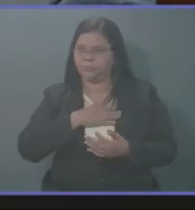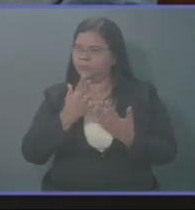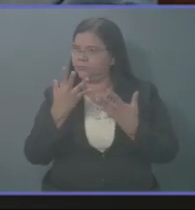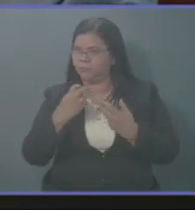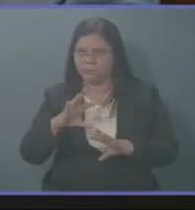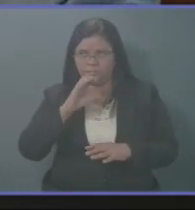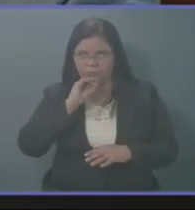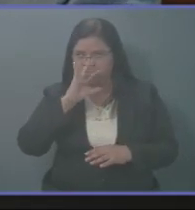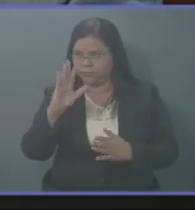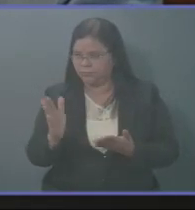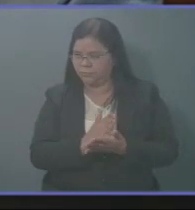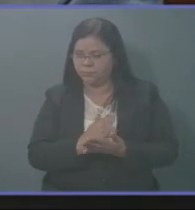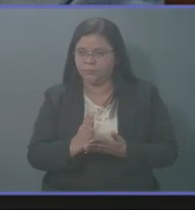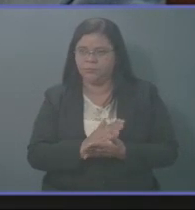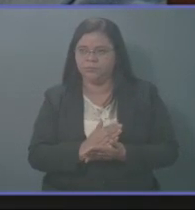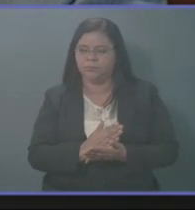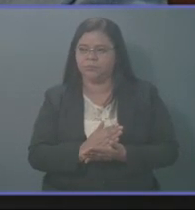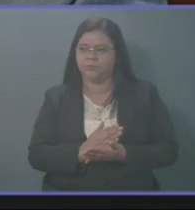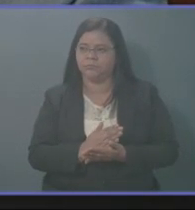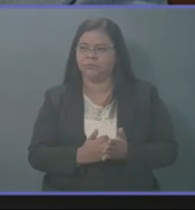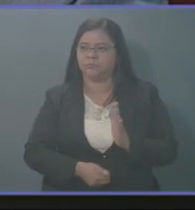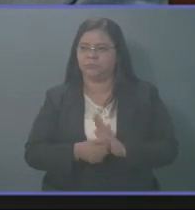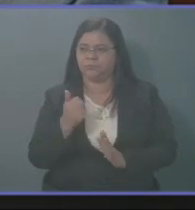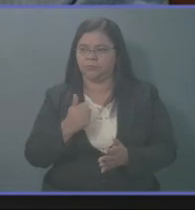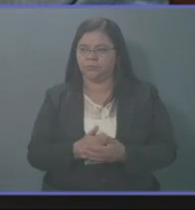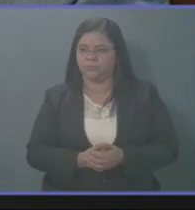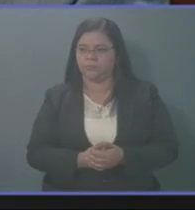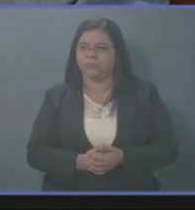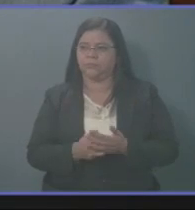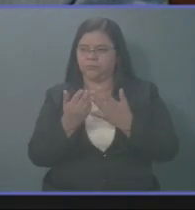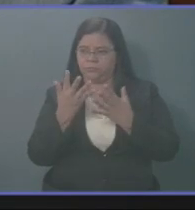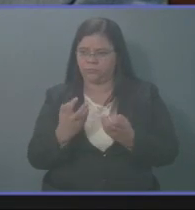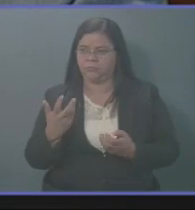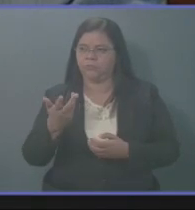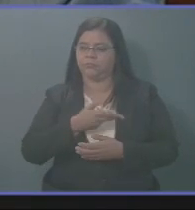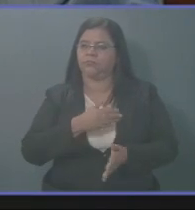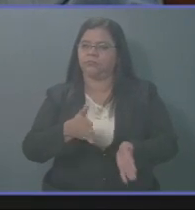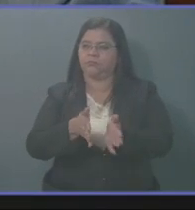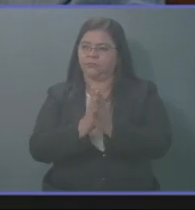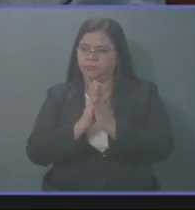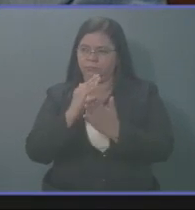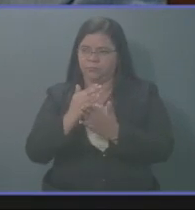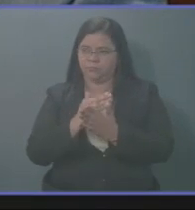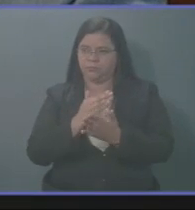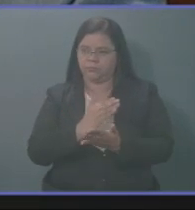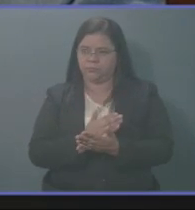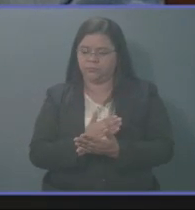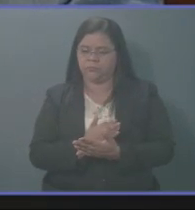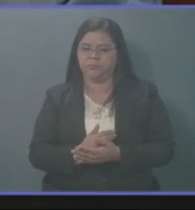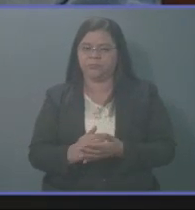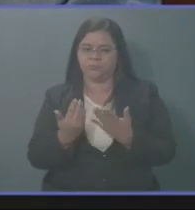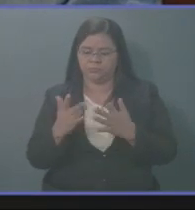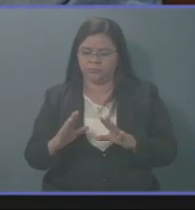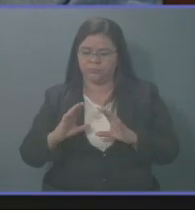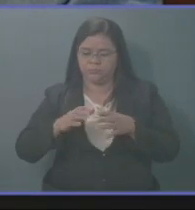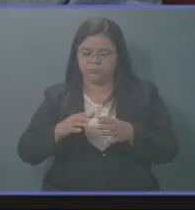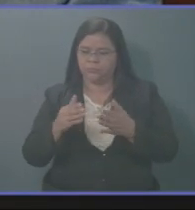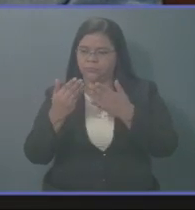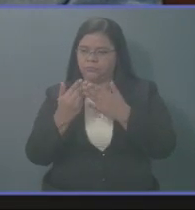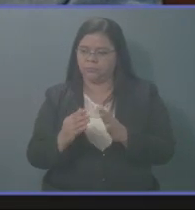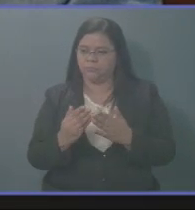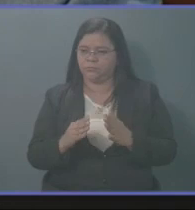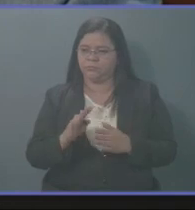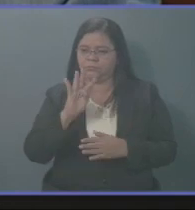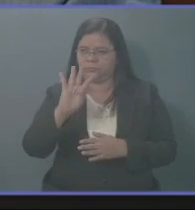en particular porque después yo voy a presentar una modificación de agenda, pero hay comisiones que tienen 4 semanas de no